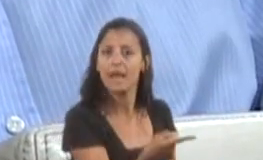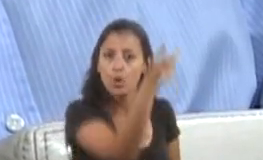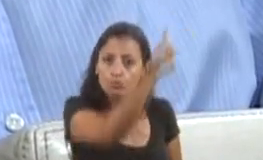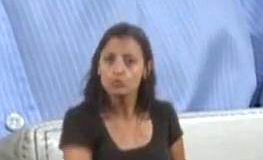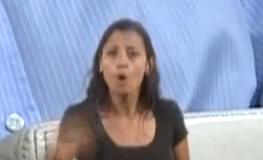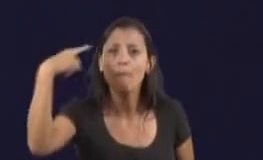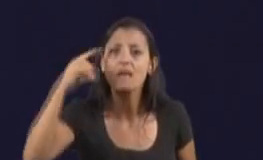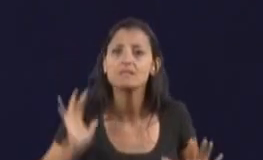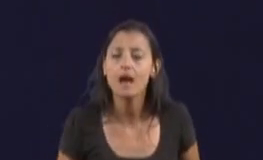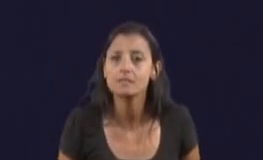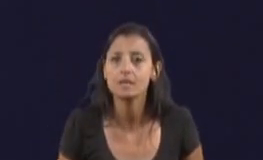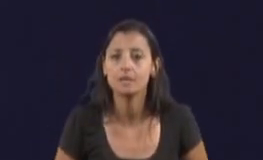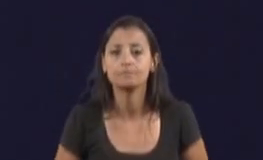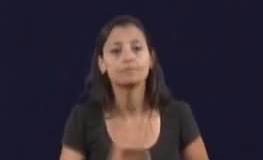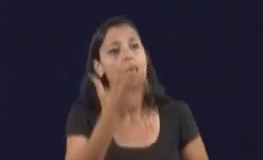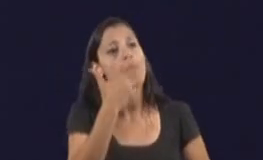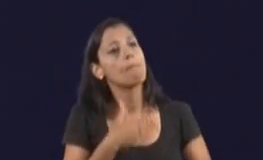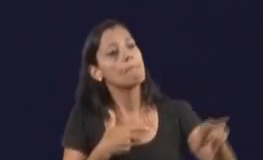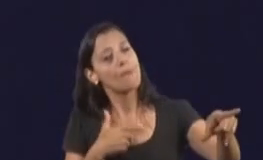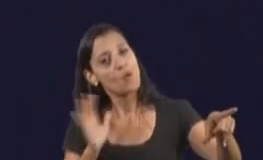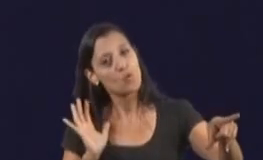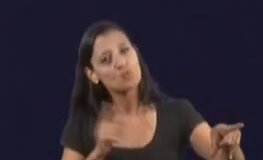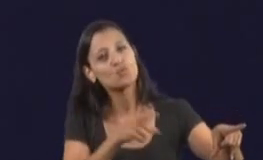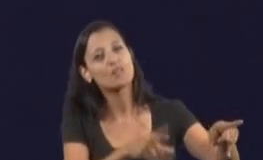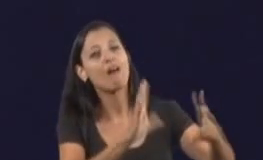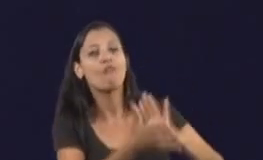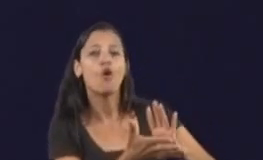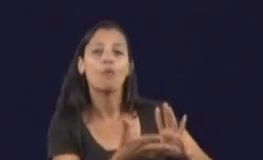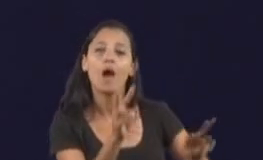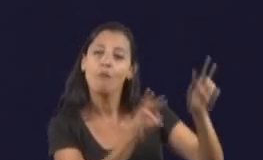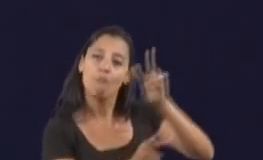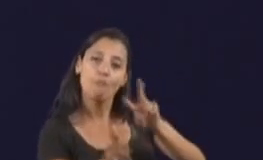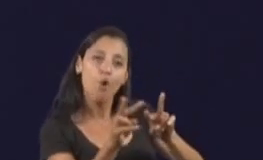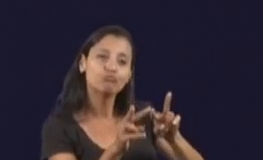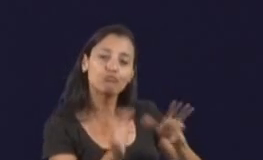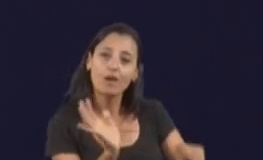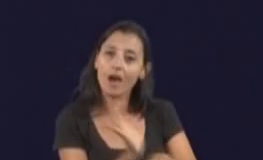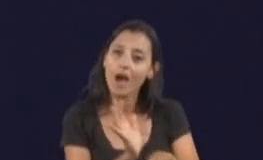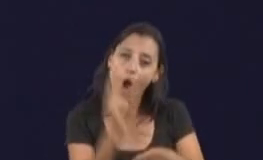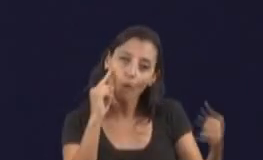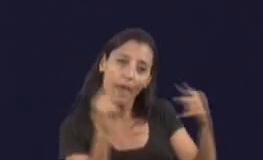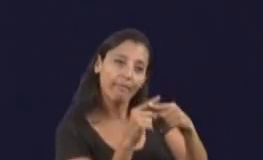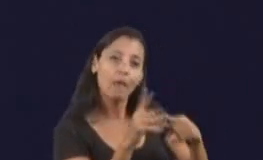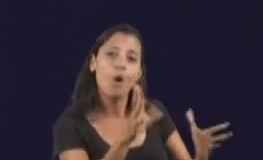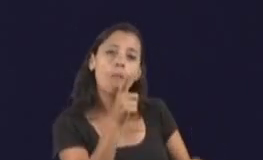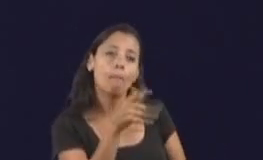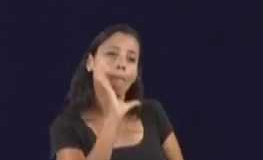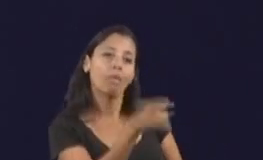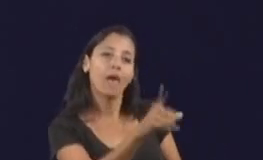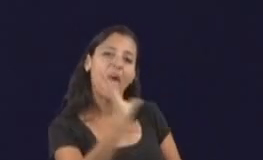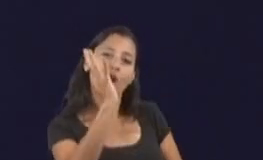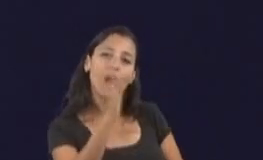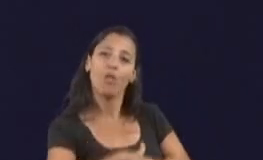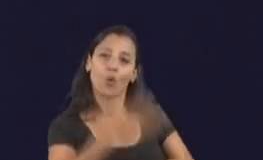¿no? Me gusta porque tenés un trasfondo de enojo que no has superado con el gobierno